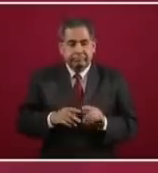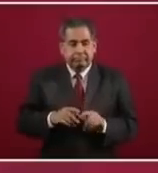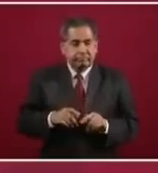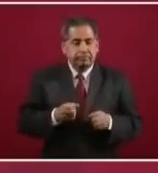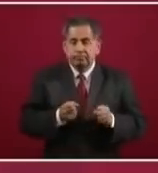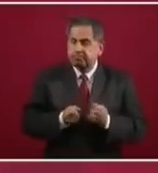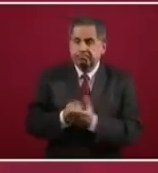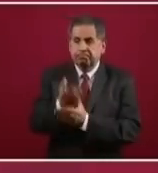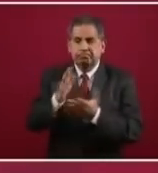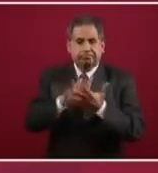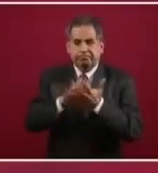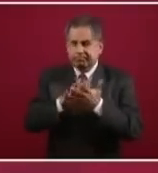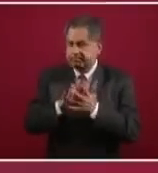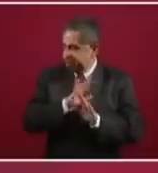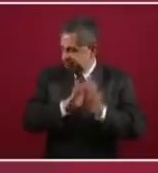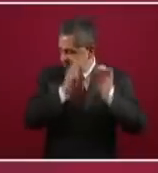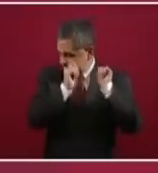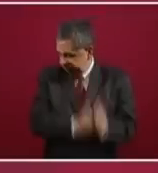fianza.